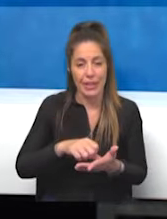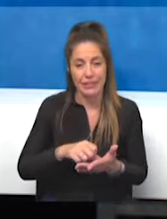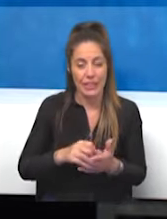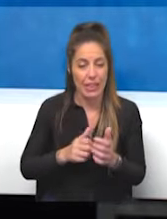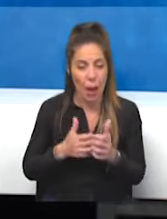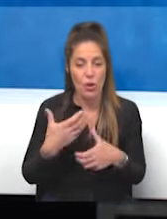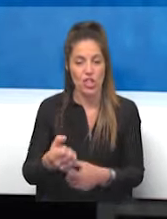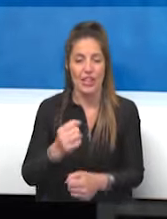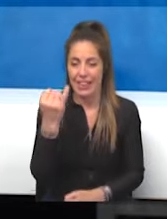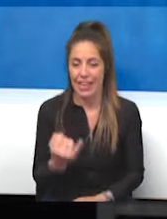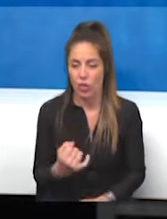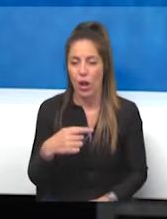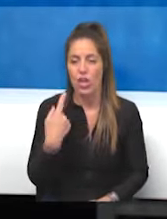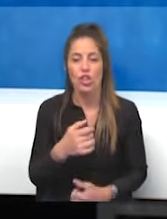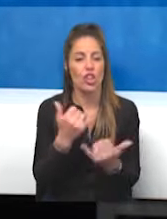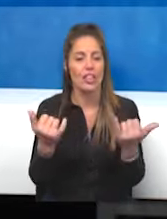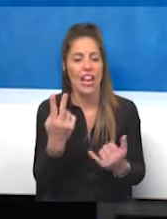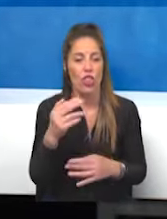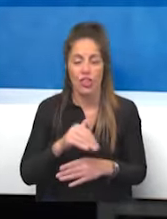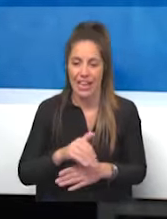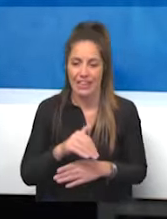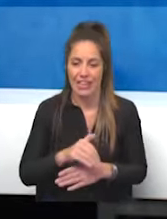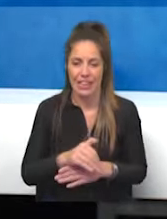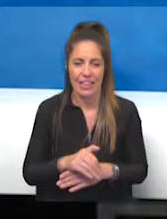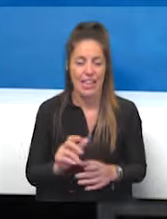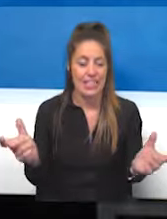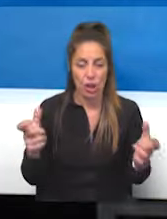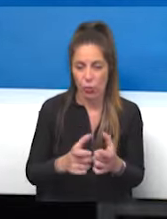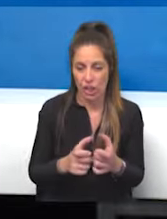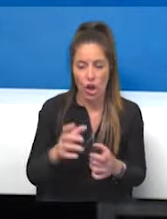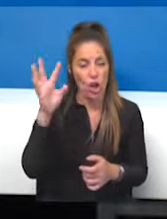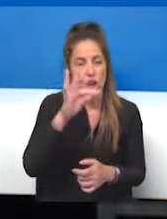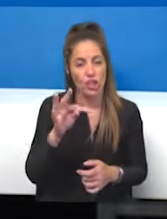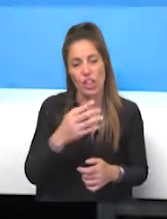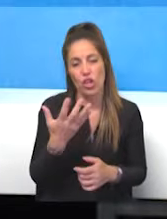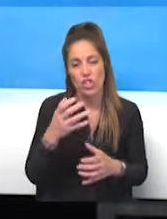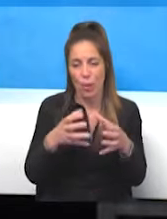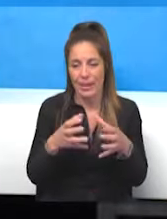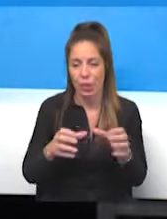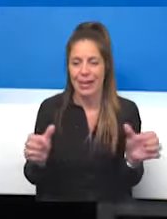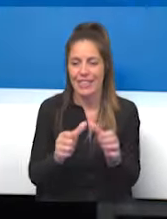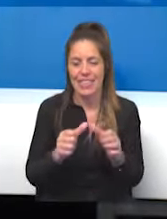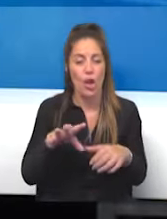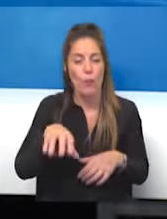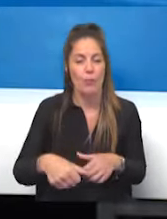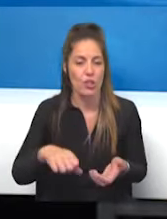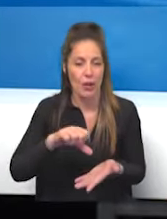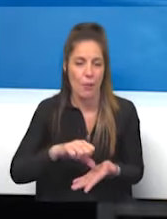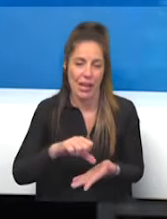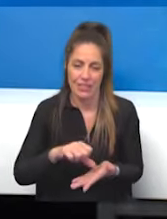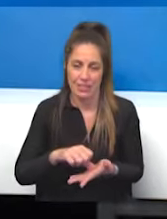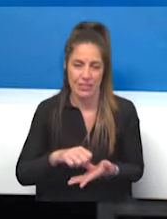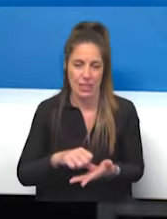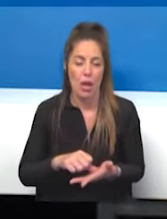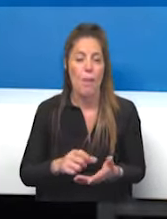delgado y al otro día a las 2 de la tarde Se juntaron los técnicos de los cinco partidos para hacer el compromiso con el país